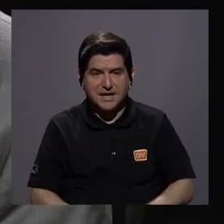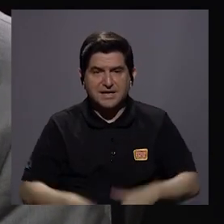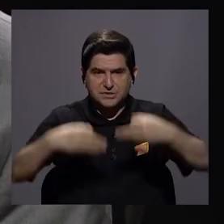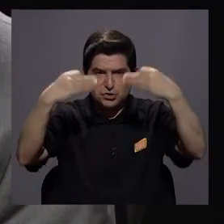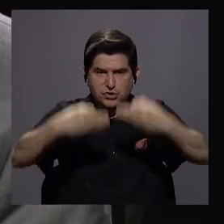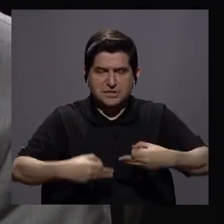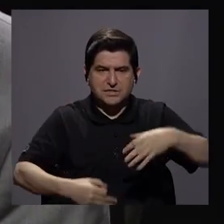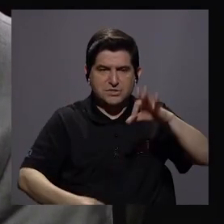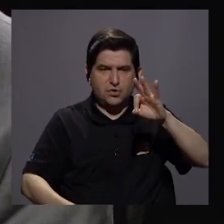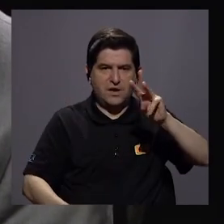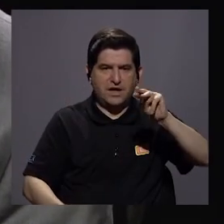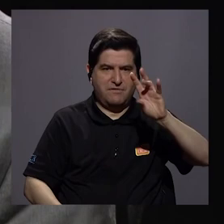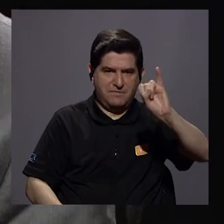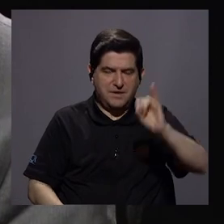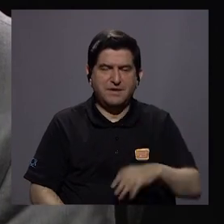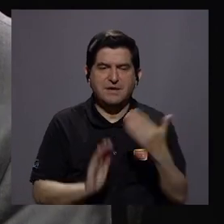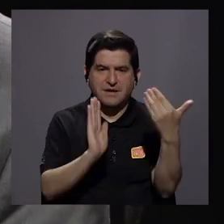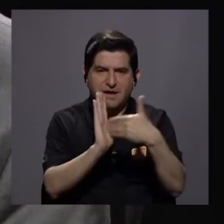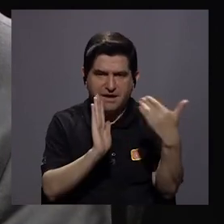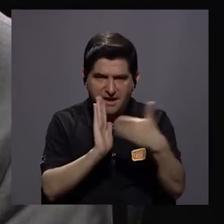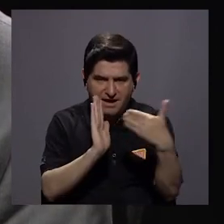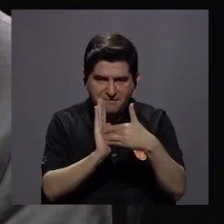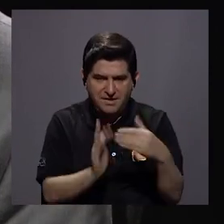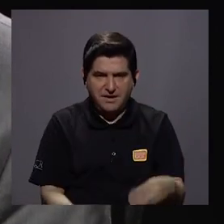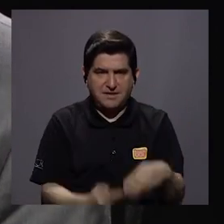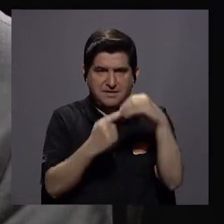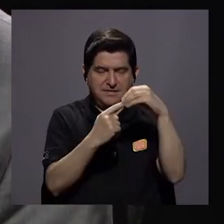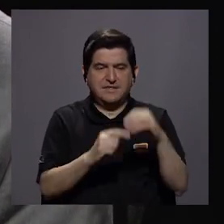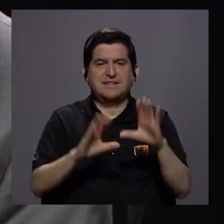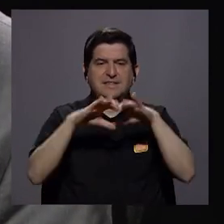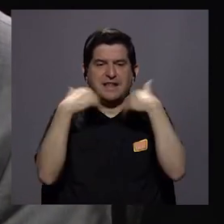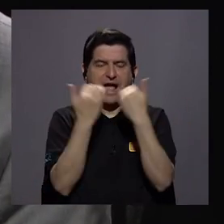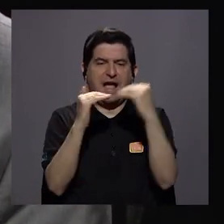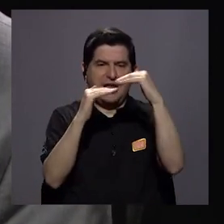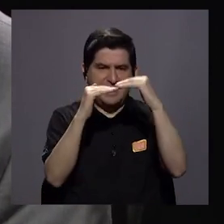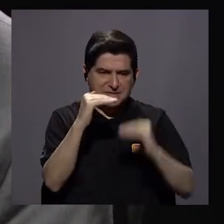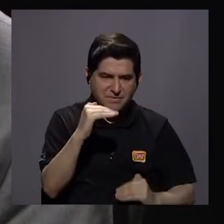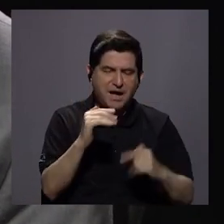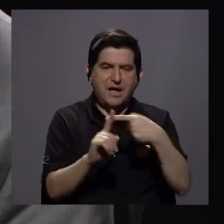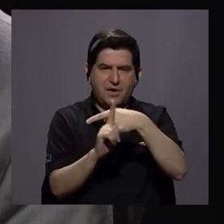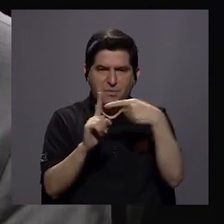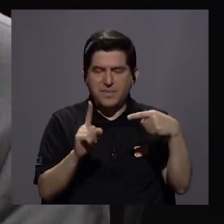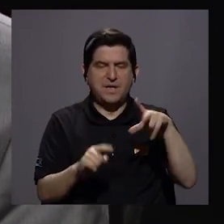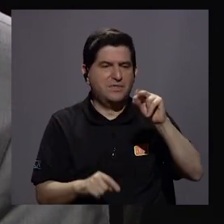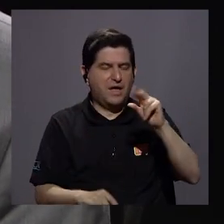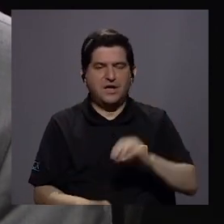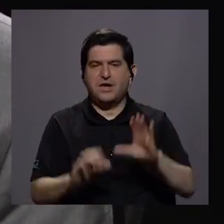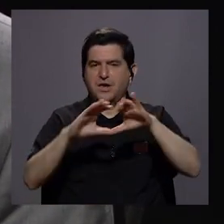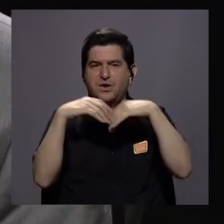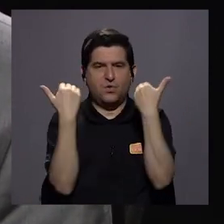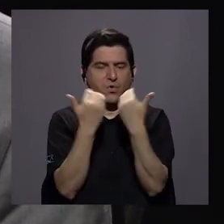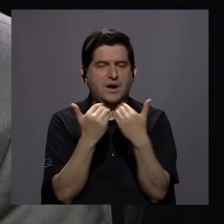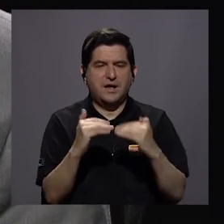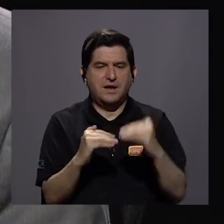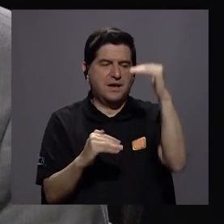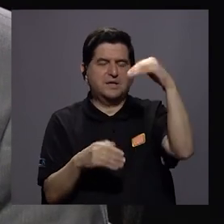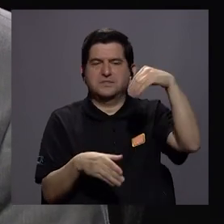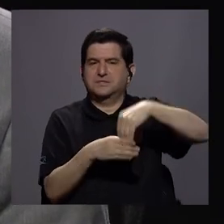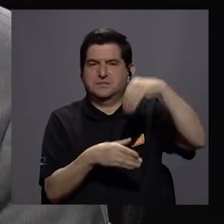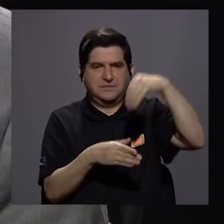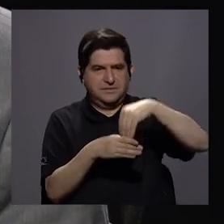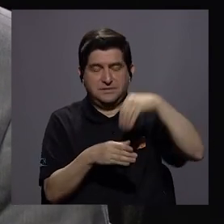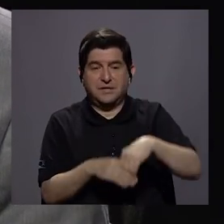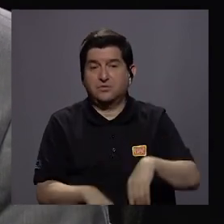fondo están dirigidas a afectar más a las clases bajas y medias que a las clases de más altos ingresos.